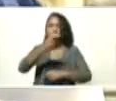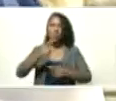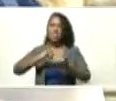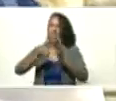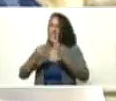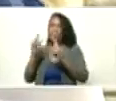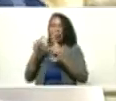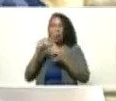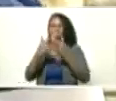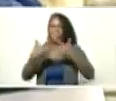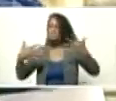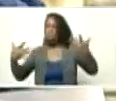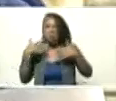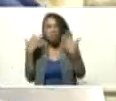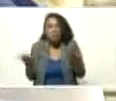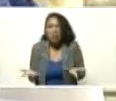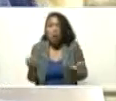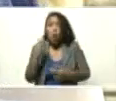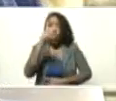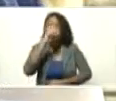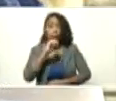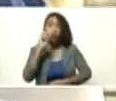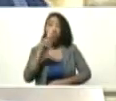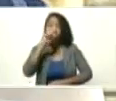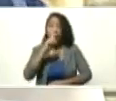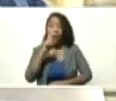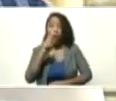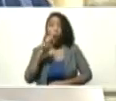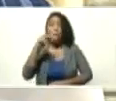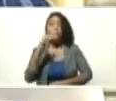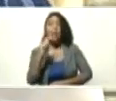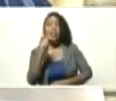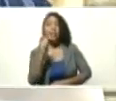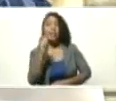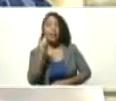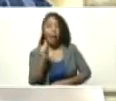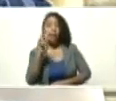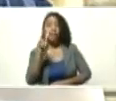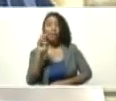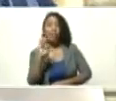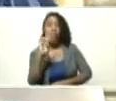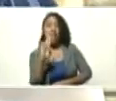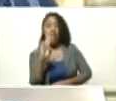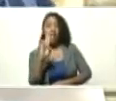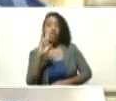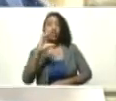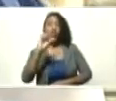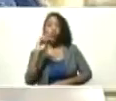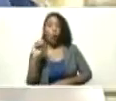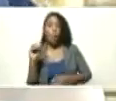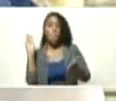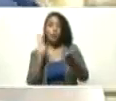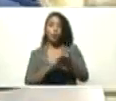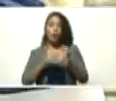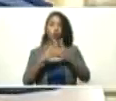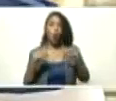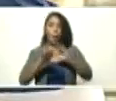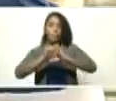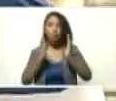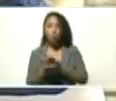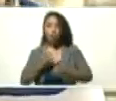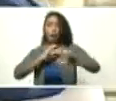Pero ya en un año, dos años, el metaverso marcará todo lo que es el mundo de las